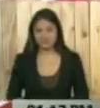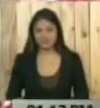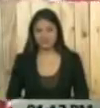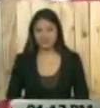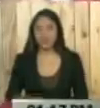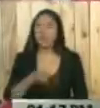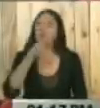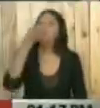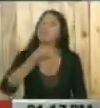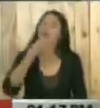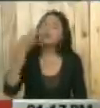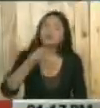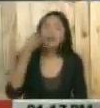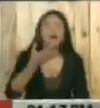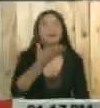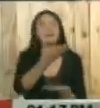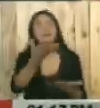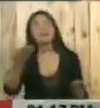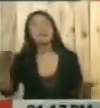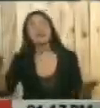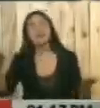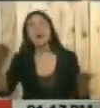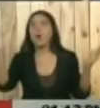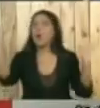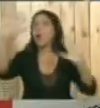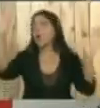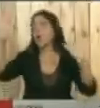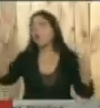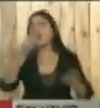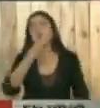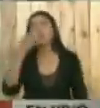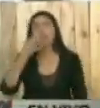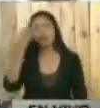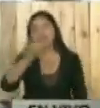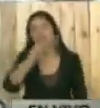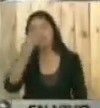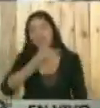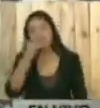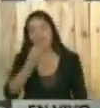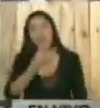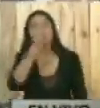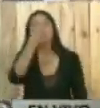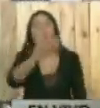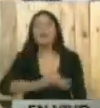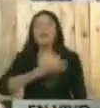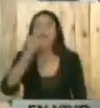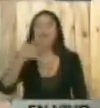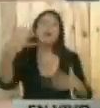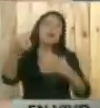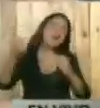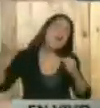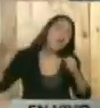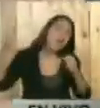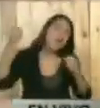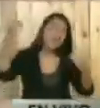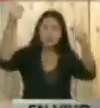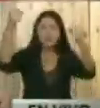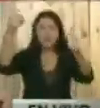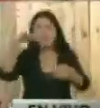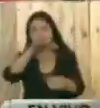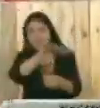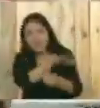Buenas tardes, ¿cómo están? Buenas tardes a todos y a todos por allá. Buenas tardes. Buenas tardes. ¡Que viva Delta Macuro!